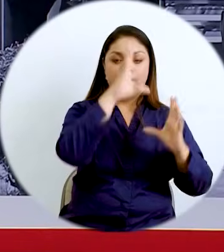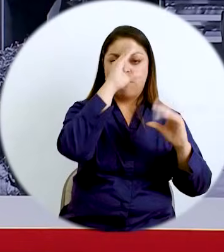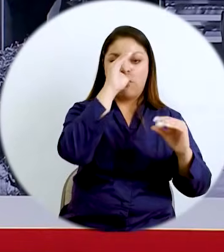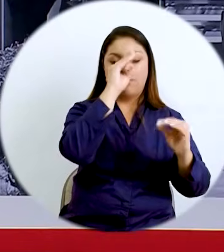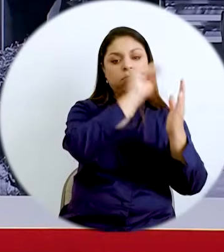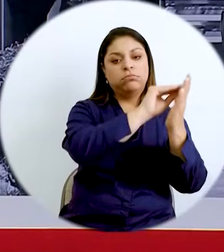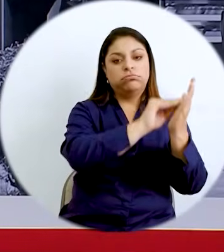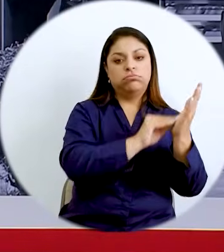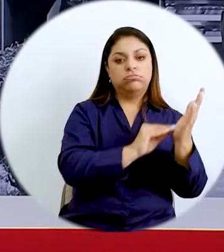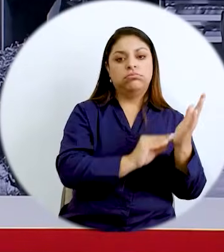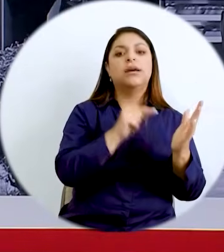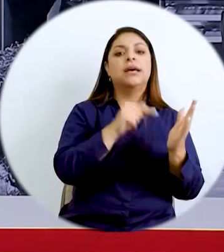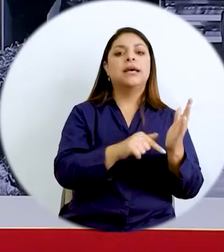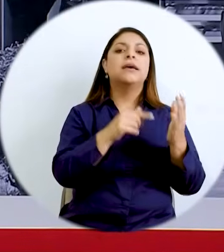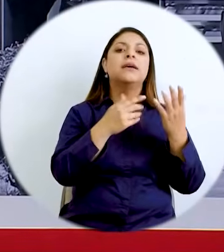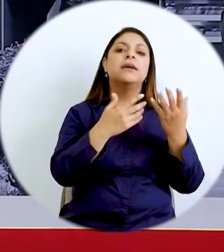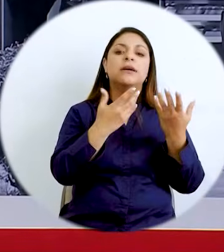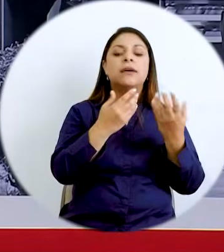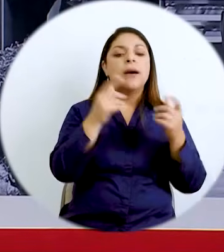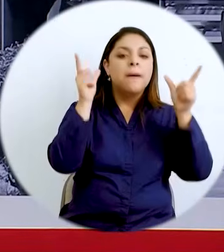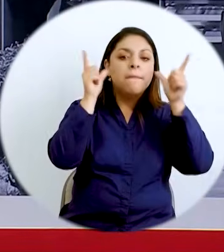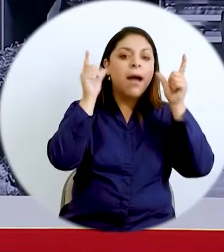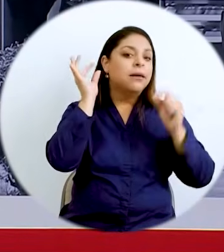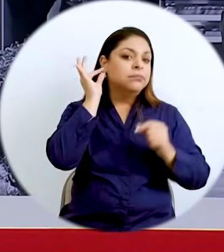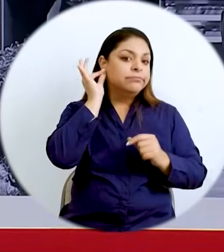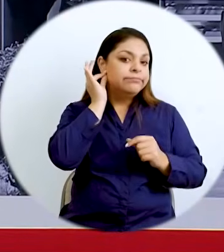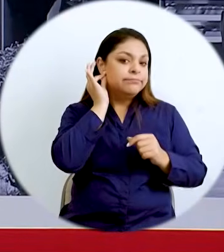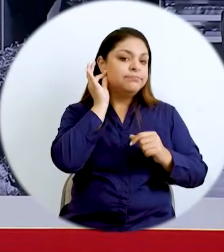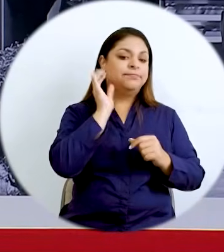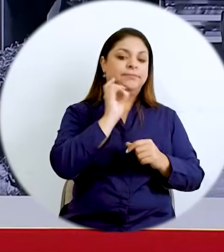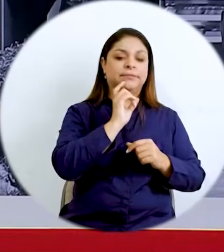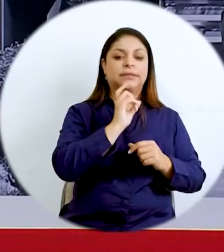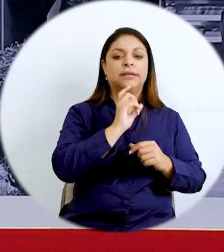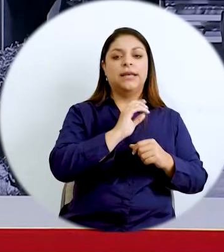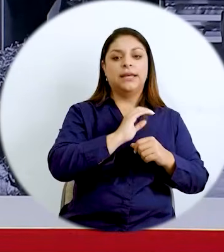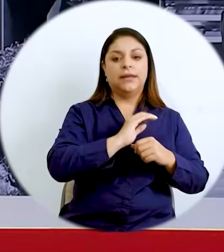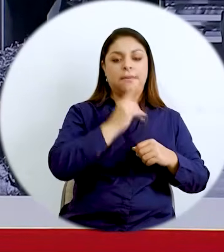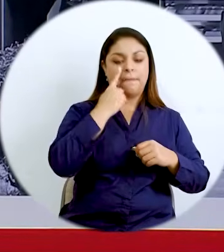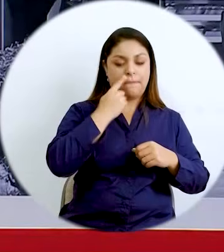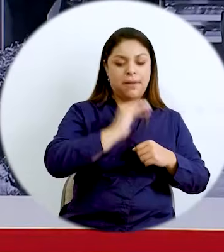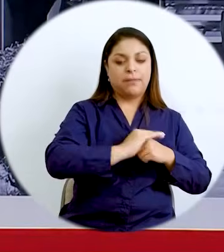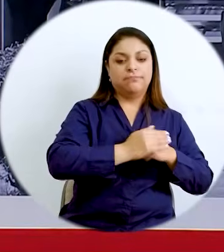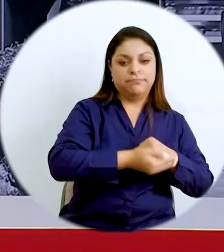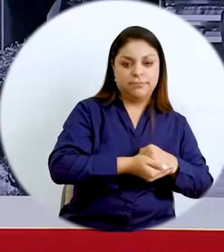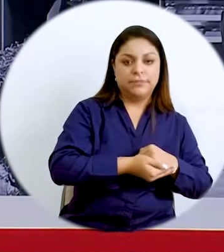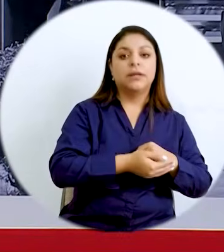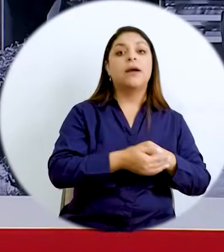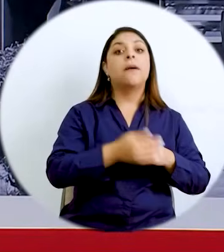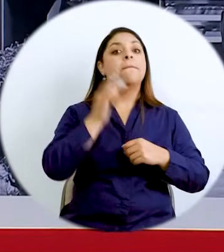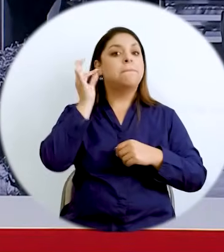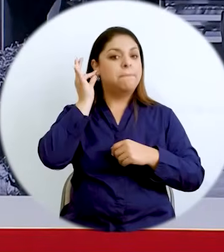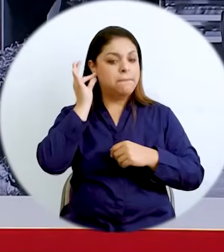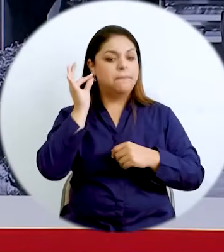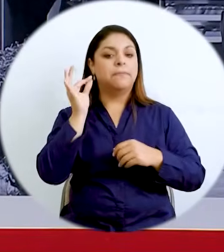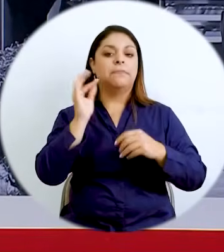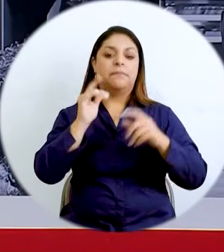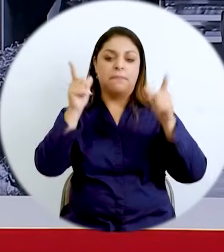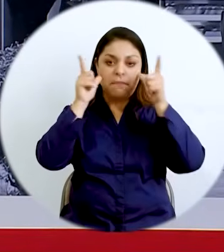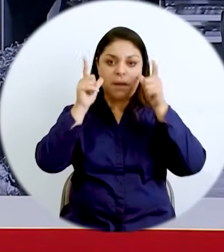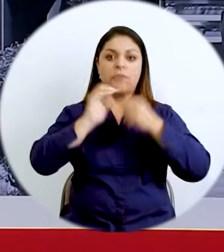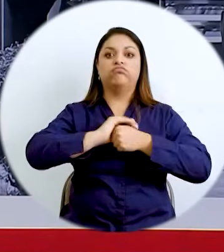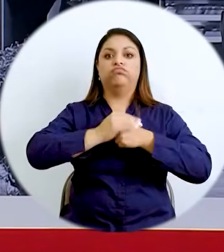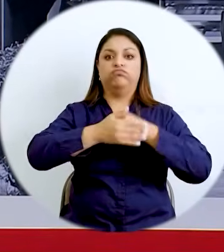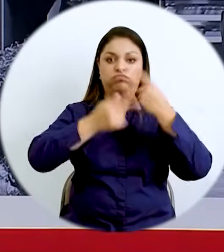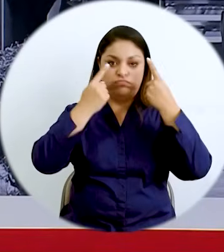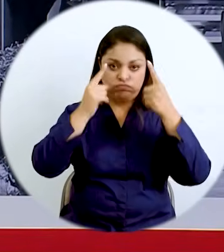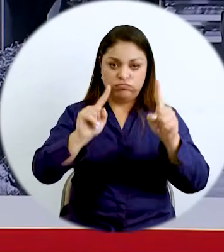de ingreso de información. Ahí son reportes de las vacas que entran en celo, las vacas que logran preñarse,